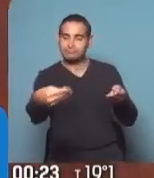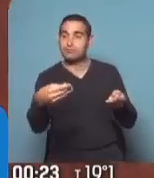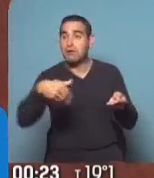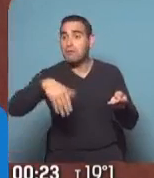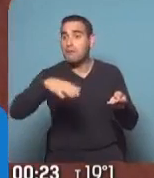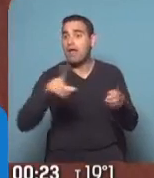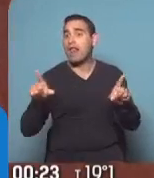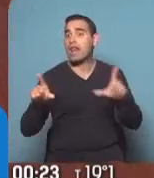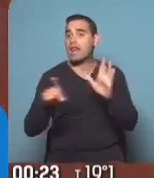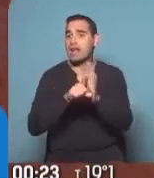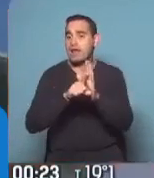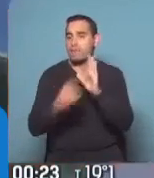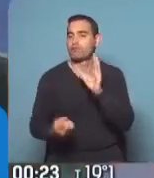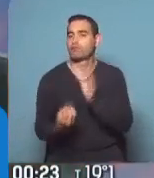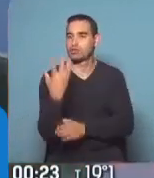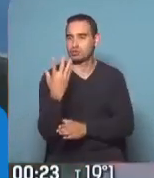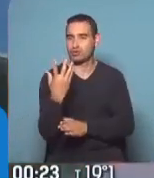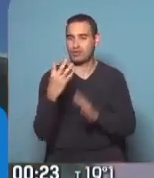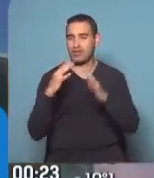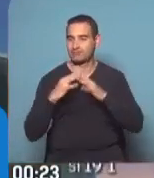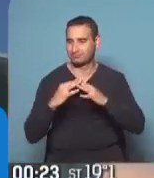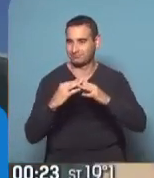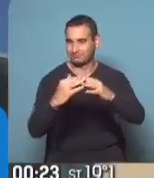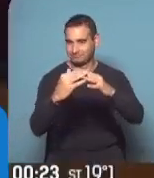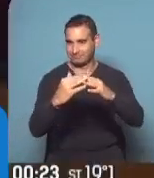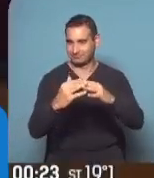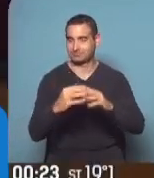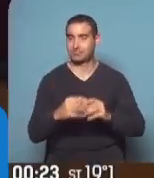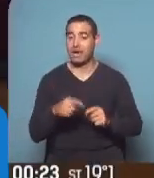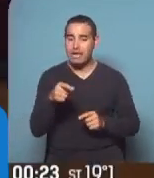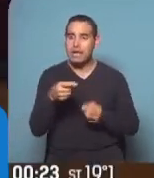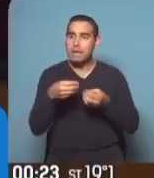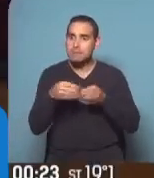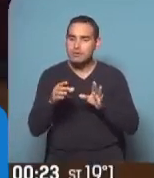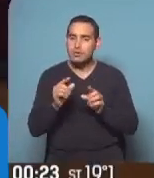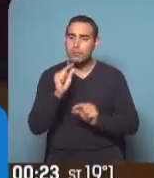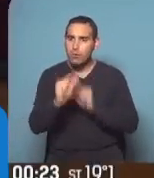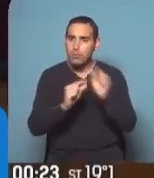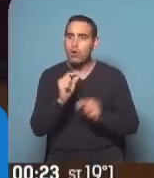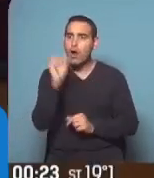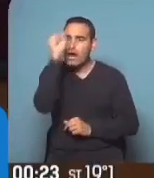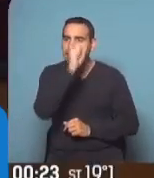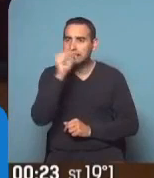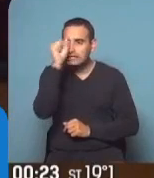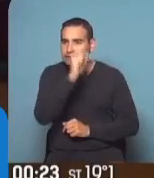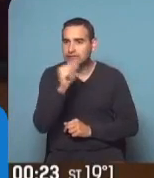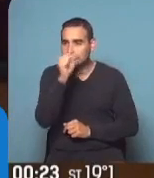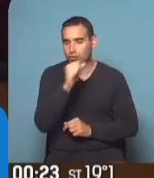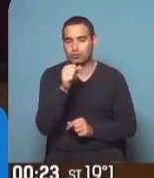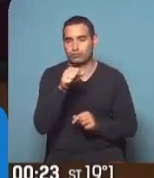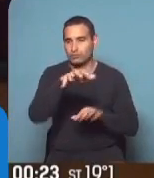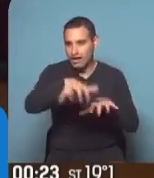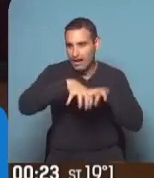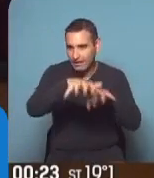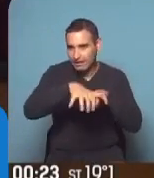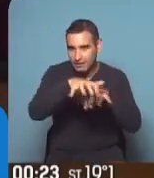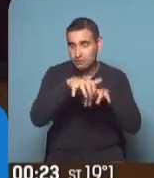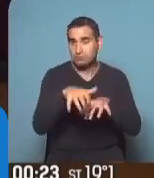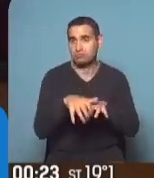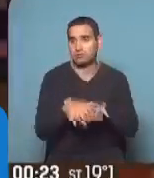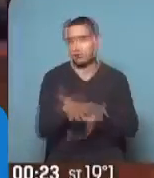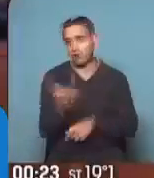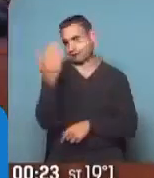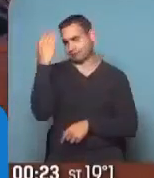fundación de la Quinta Agronómica, y donde empezaron a salir los primeros ingenieros agrónomos o ingenieros agrícolas de la